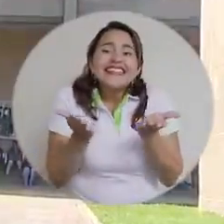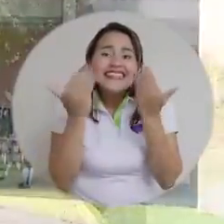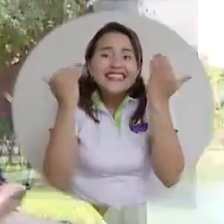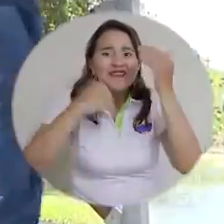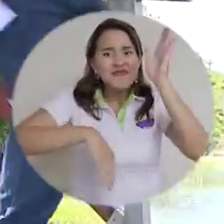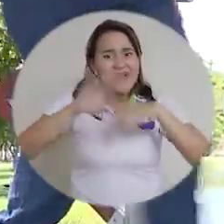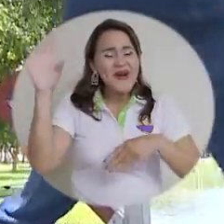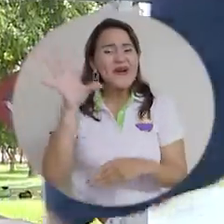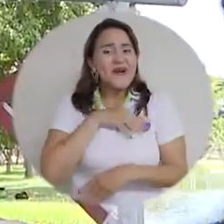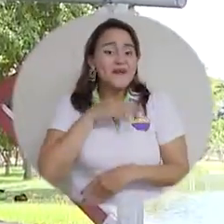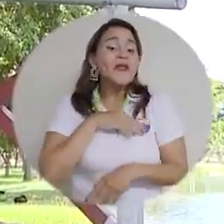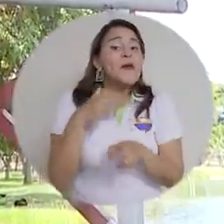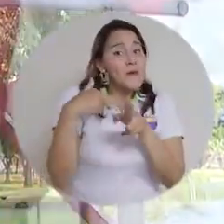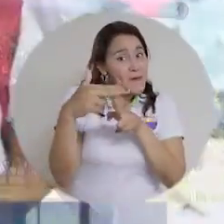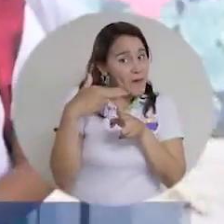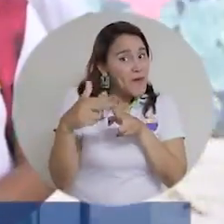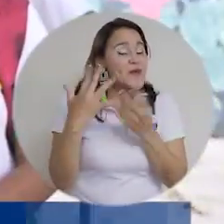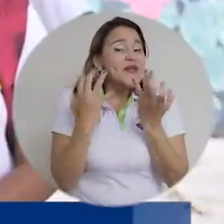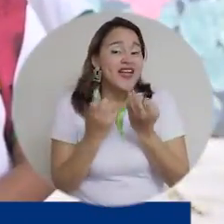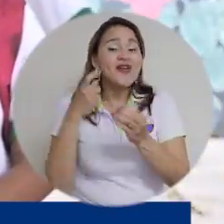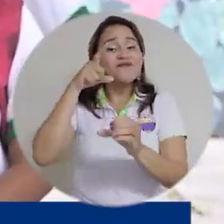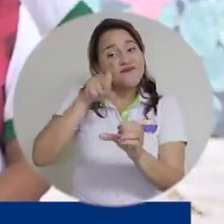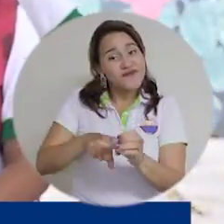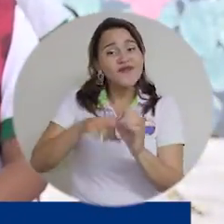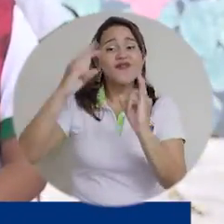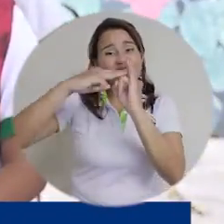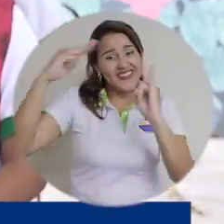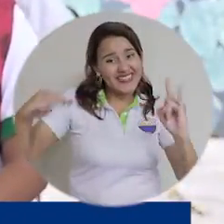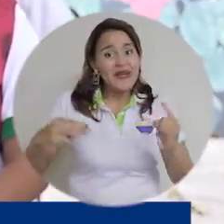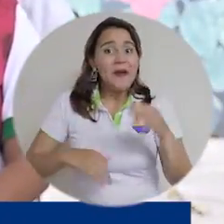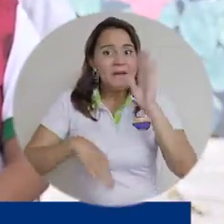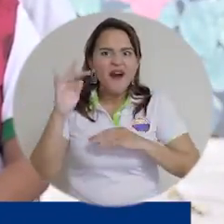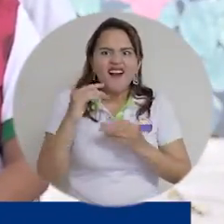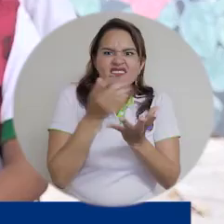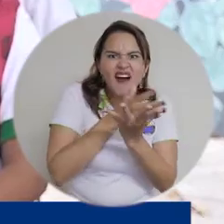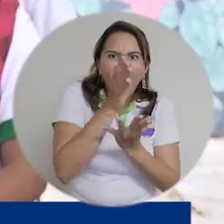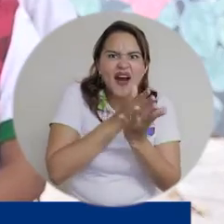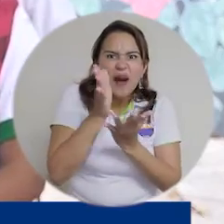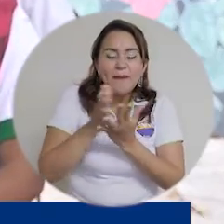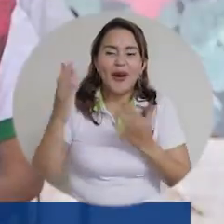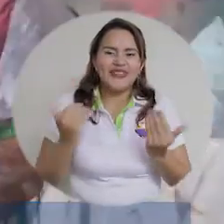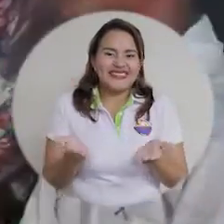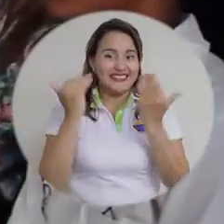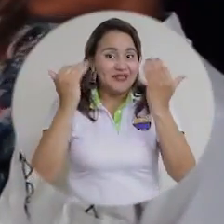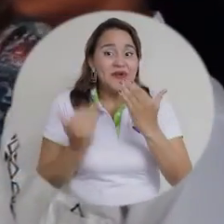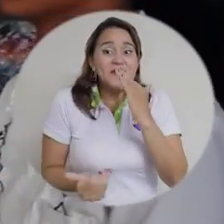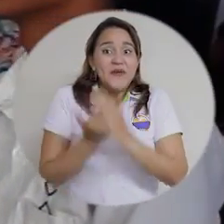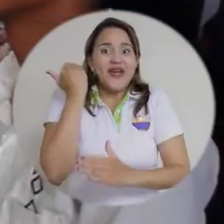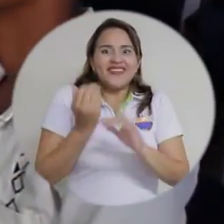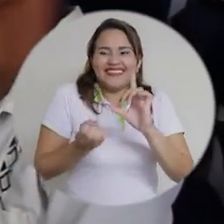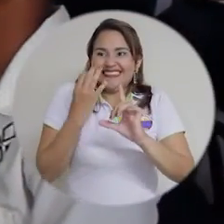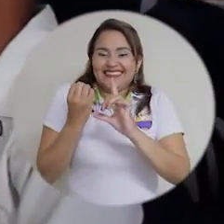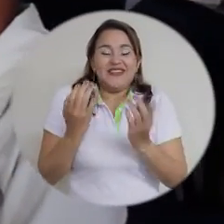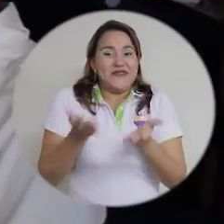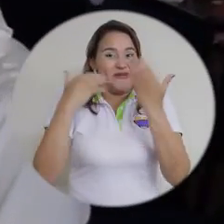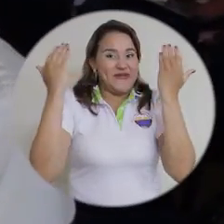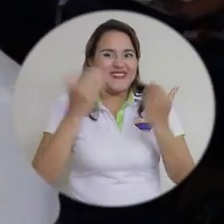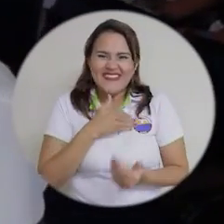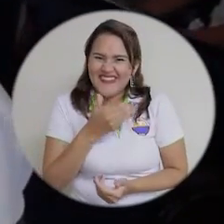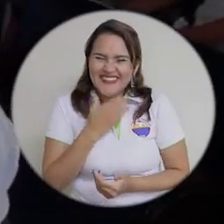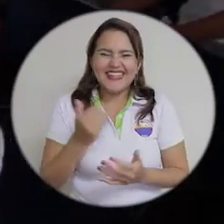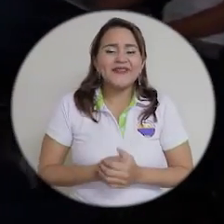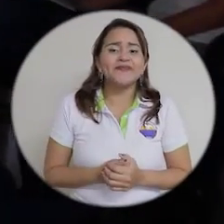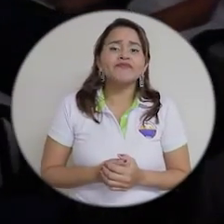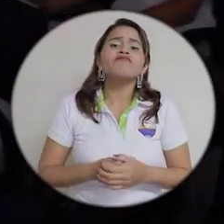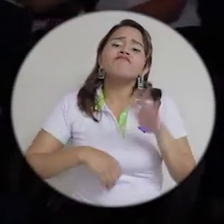algo muy chévere y muy emocionante, ya que a futuro nosotros esperamos entrar a la Universidad del Magdalena y que nos ofrezca esas posibilidades que nos están ofreciendo ahora con la